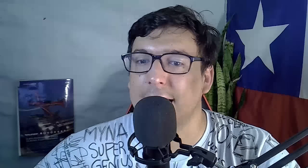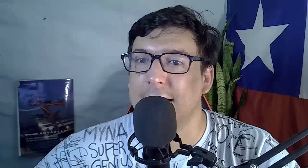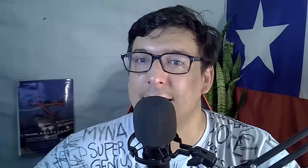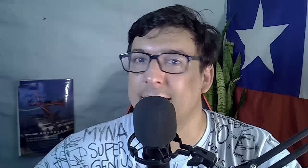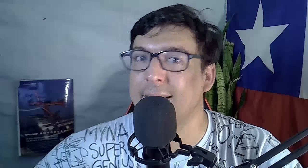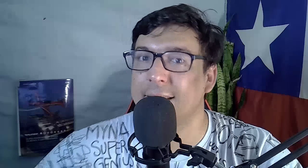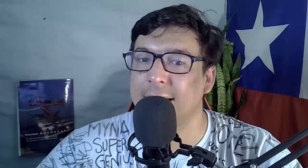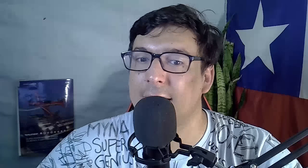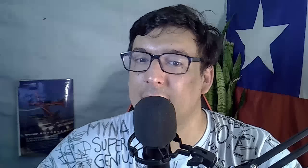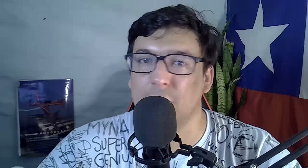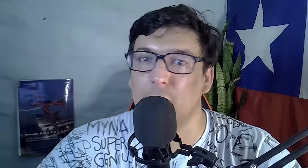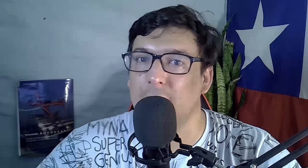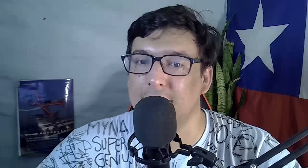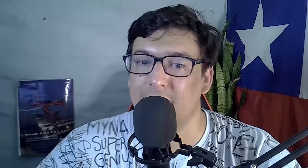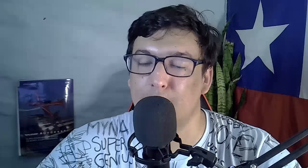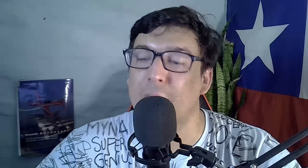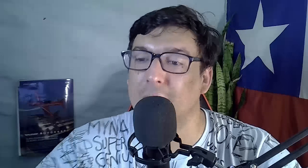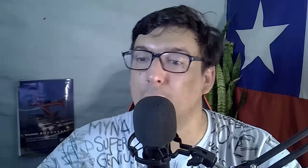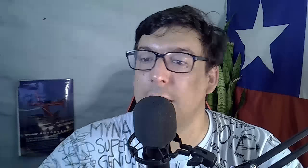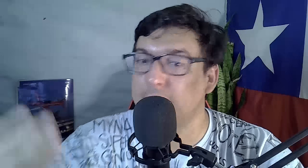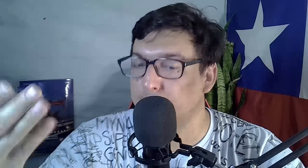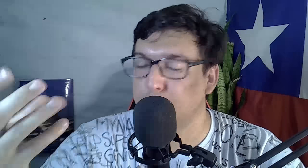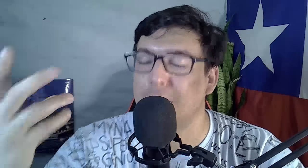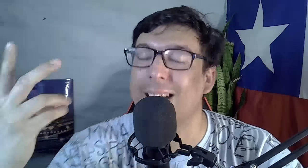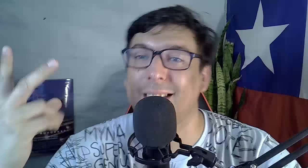de que la cereza tenga todas esas